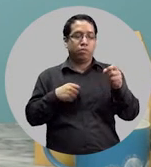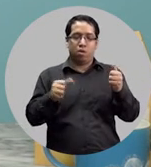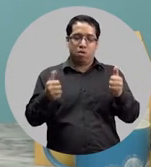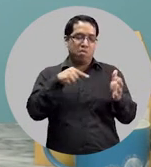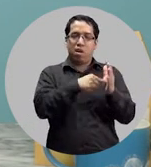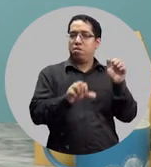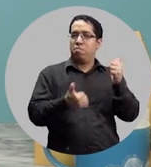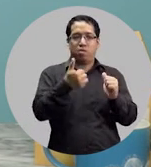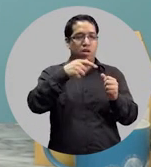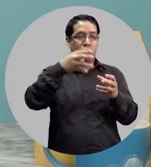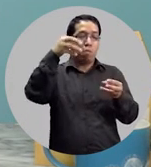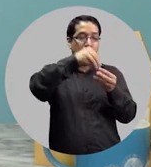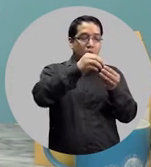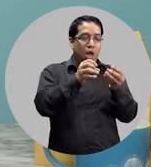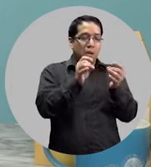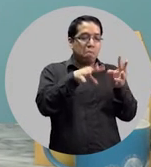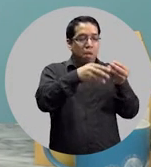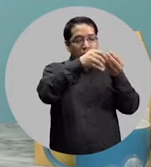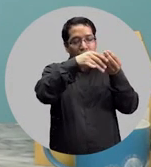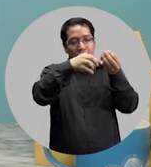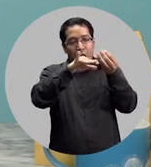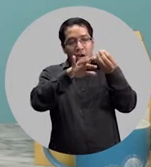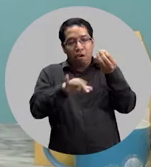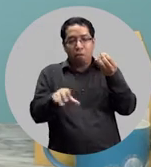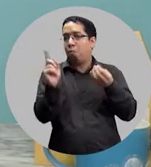cuela mejor, ahí no pasa